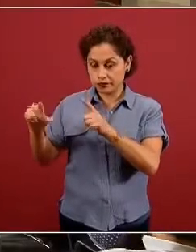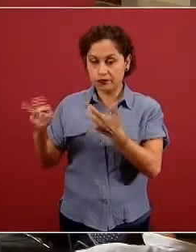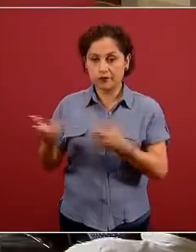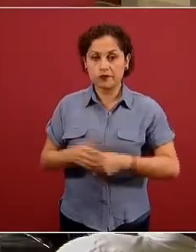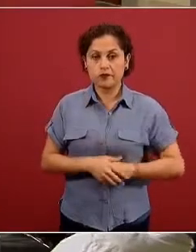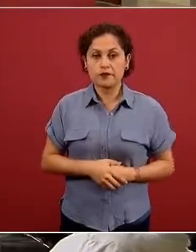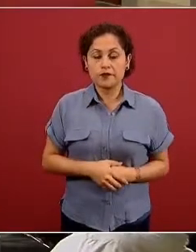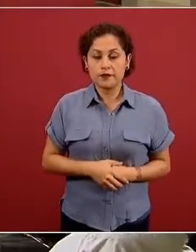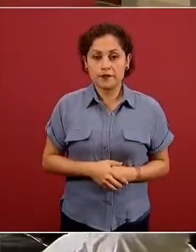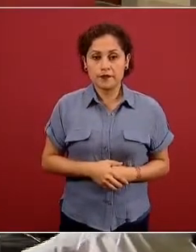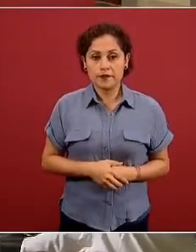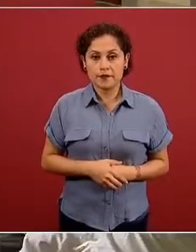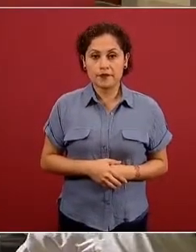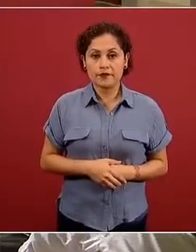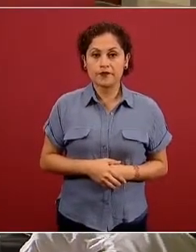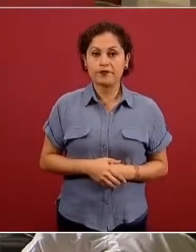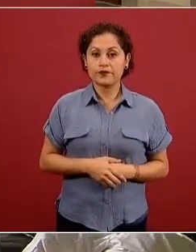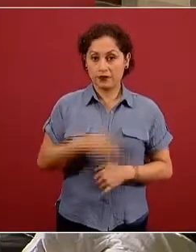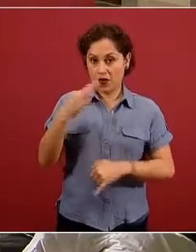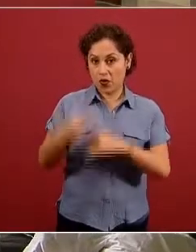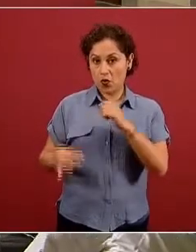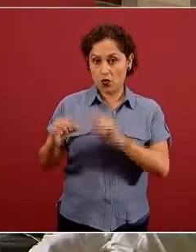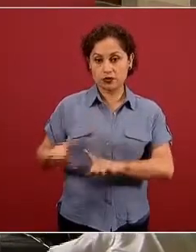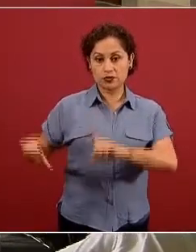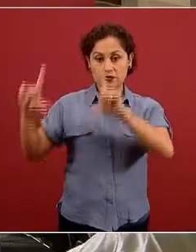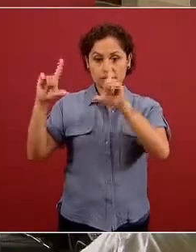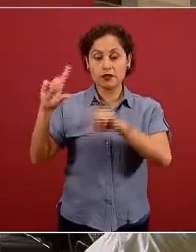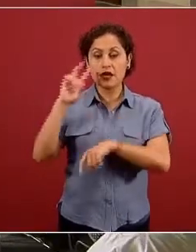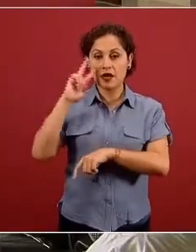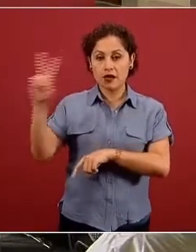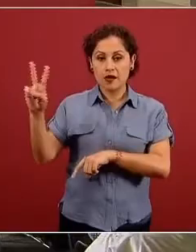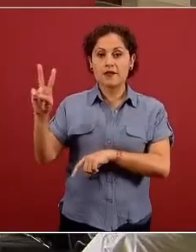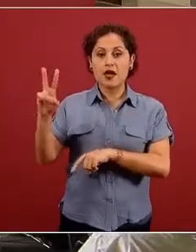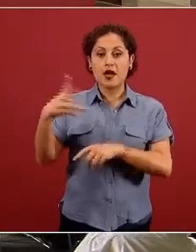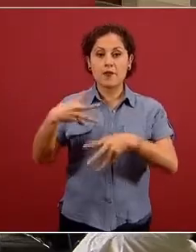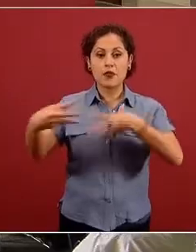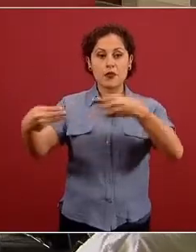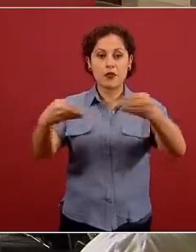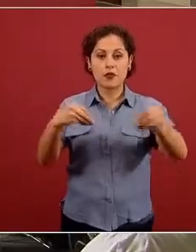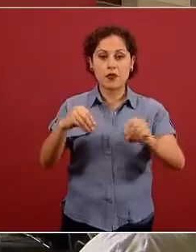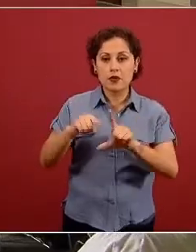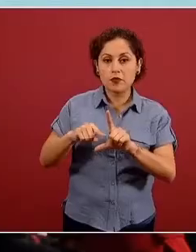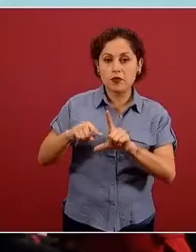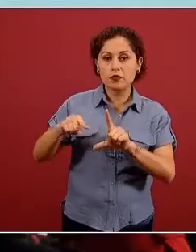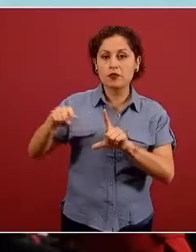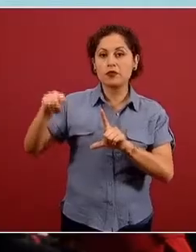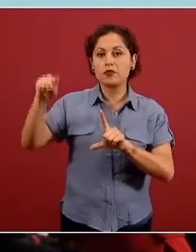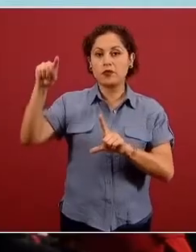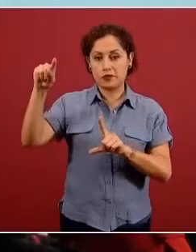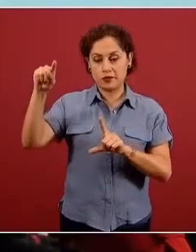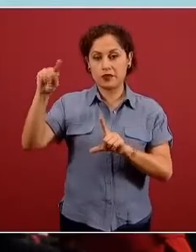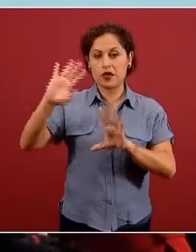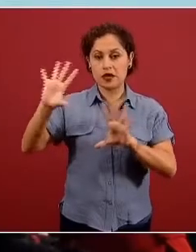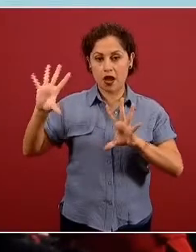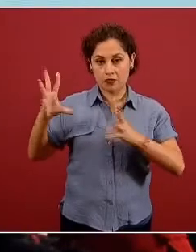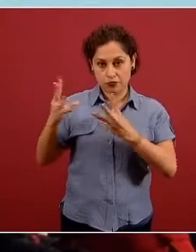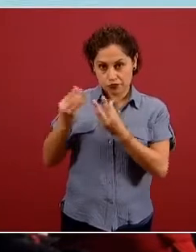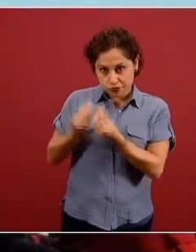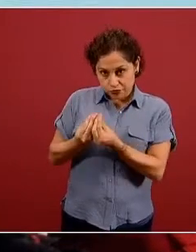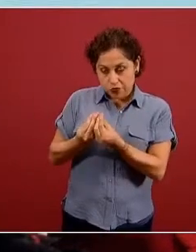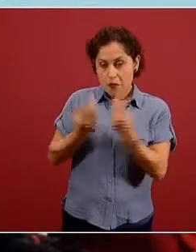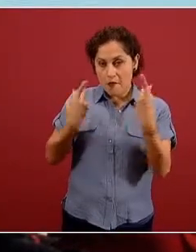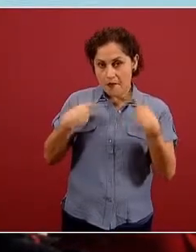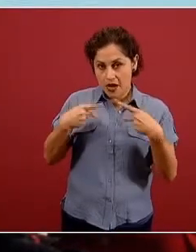última es nuestra curva epidémica de todos los días, donde vemos la curva epidémica acumulada, el número de casos